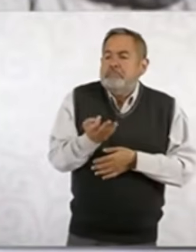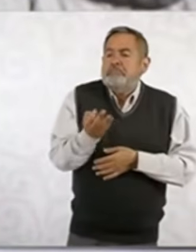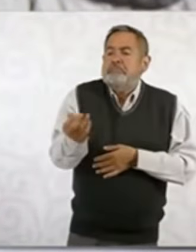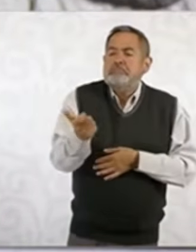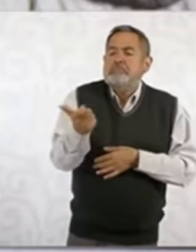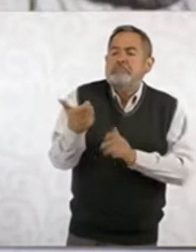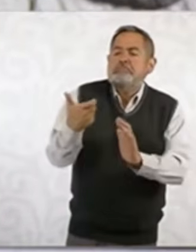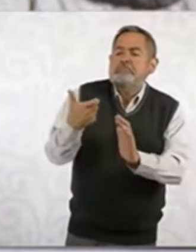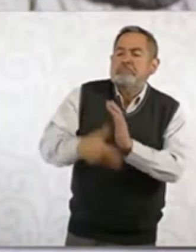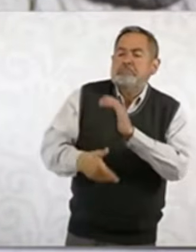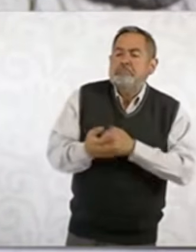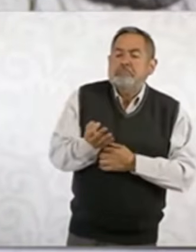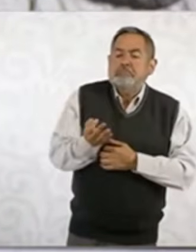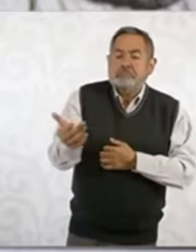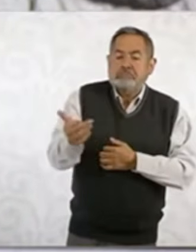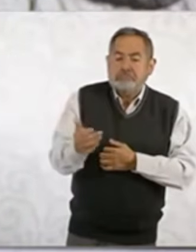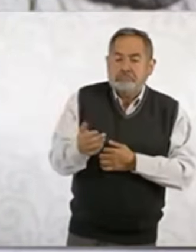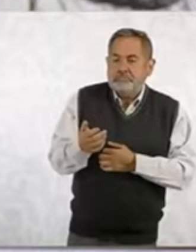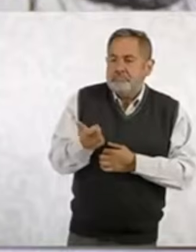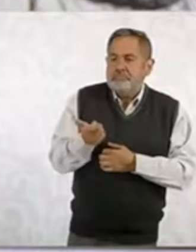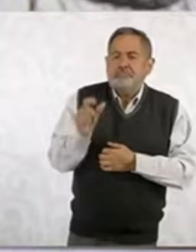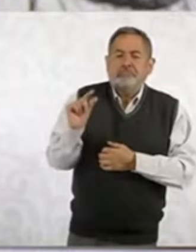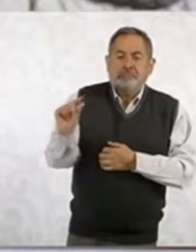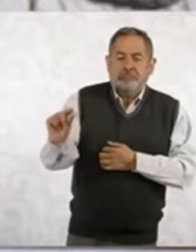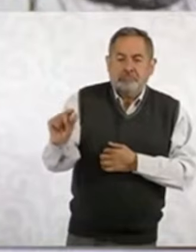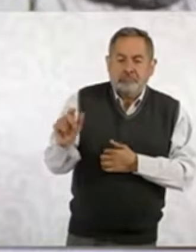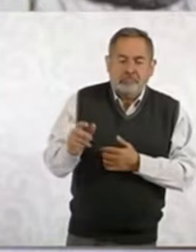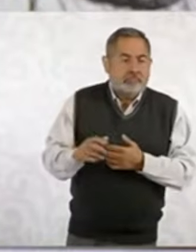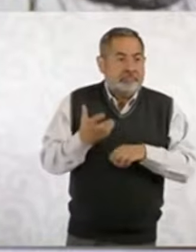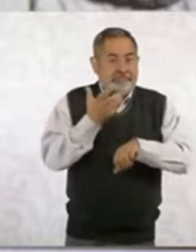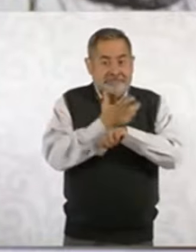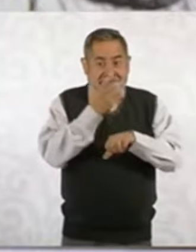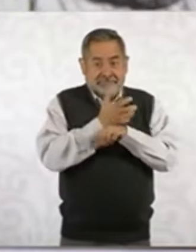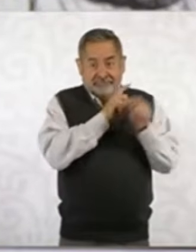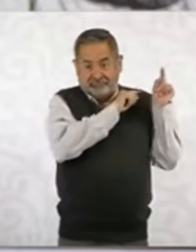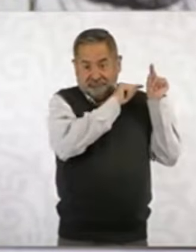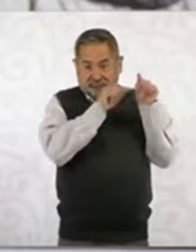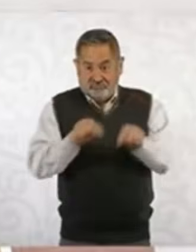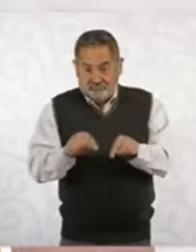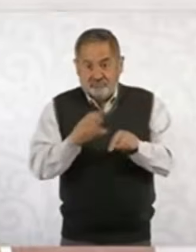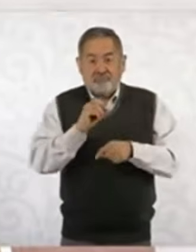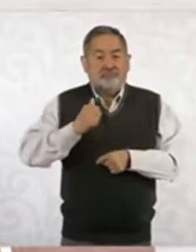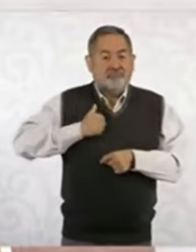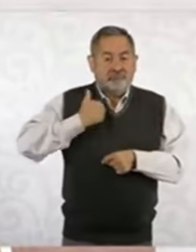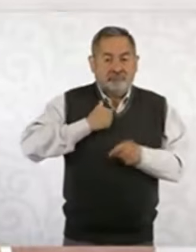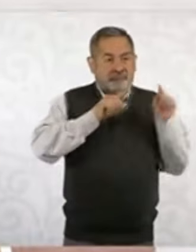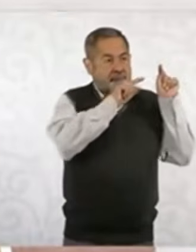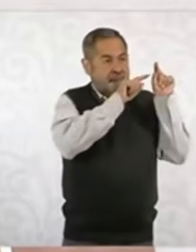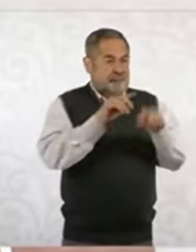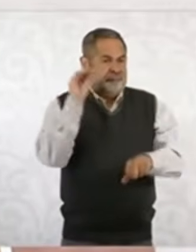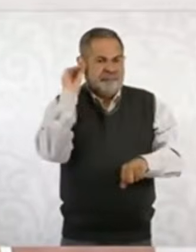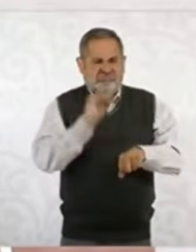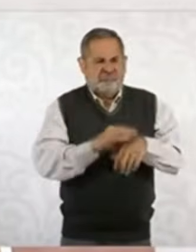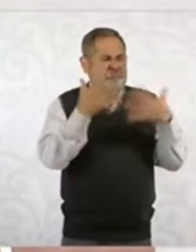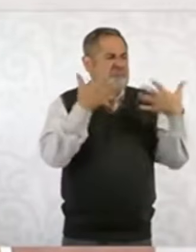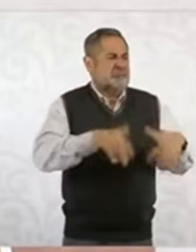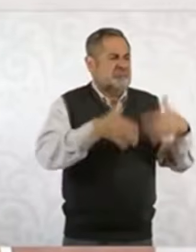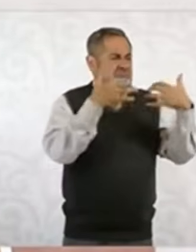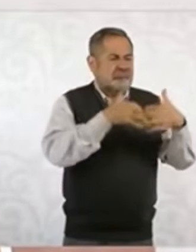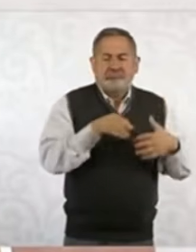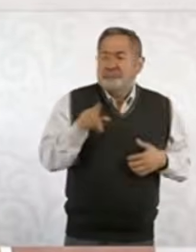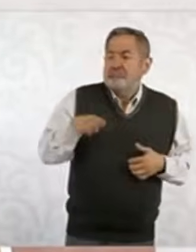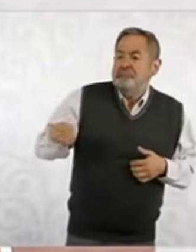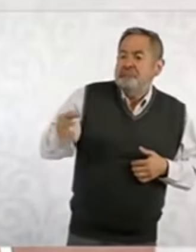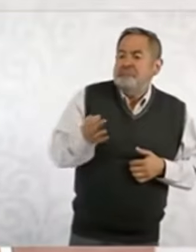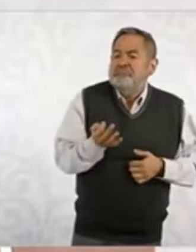ofrecía. O sea, que las empresas de Estados Unidos o de Canadá vengan a México porque aquí los salarios son